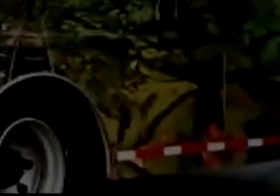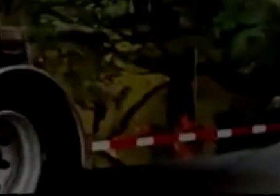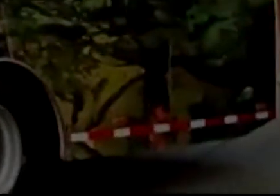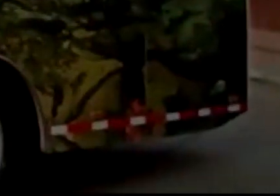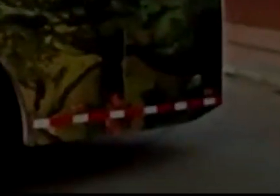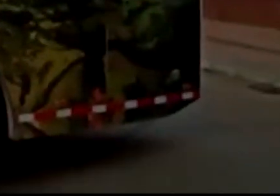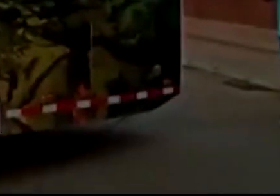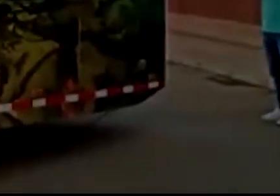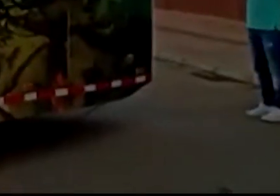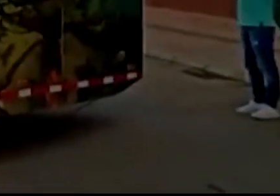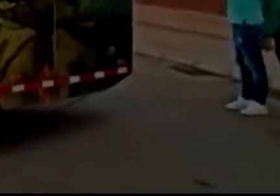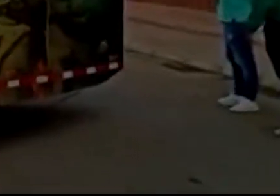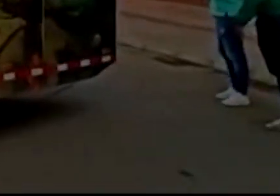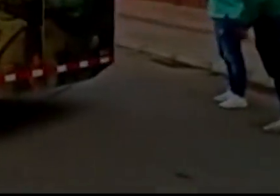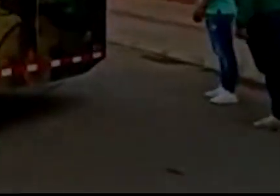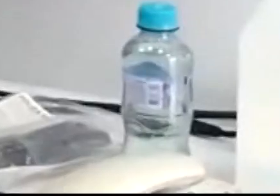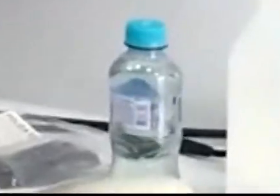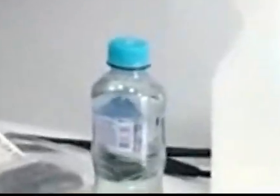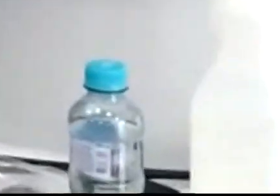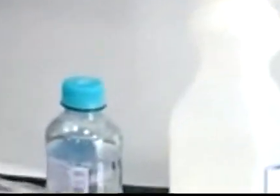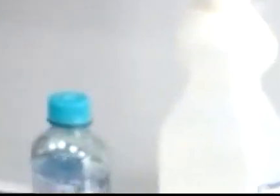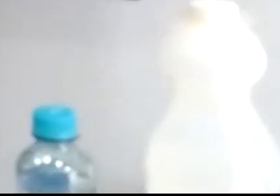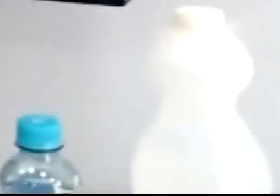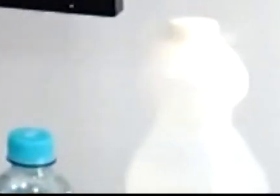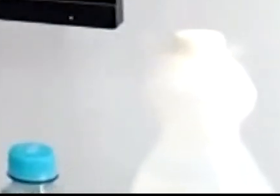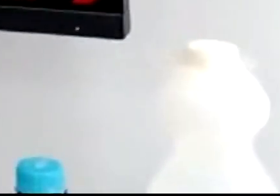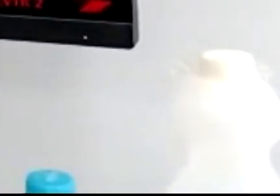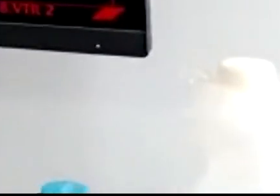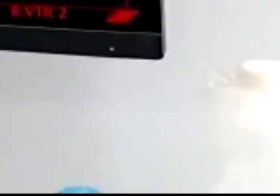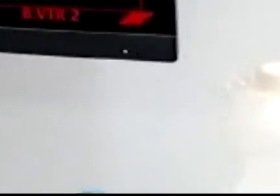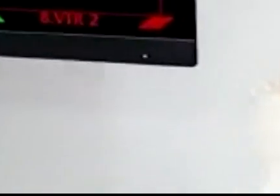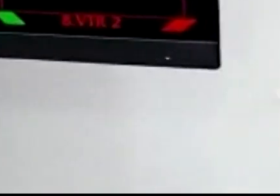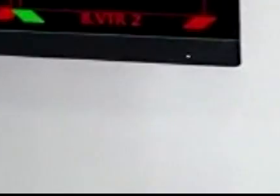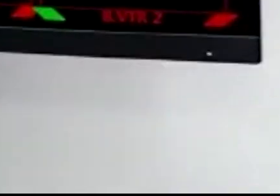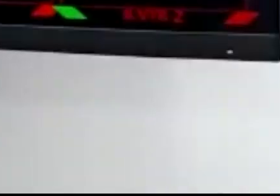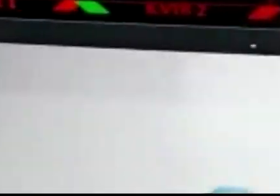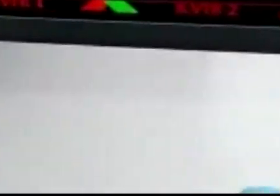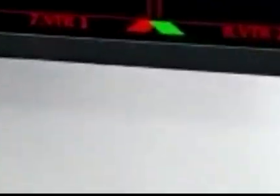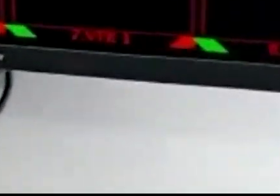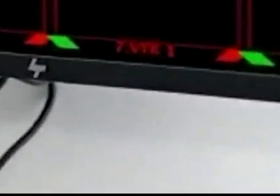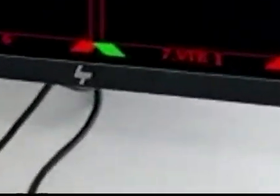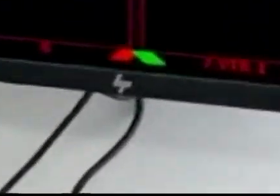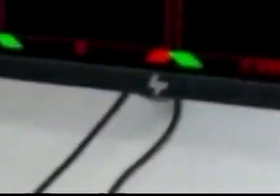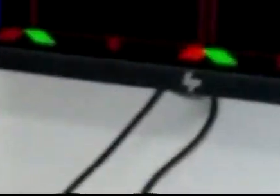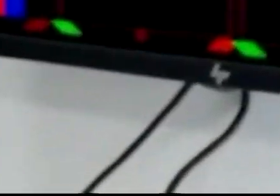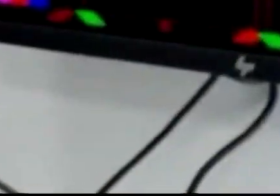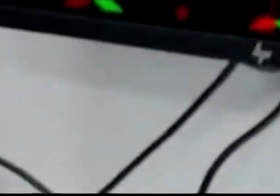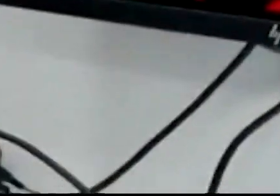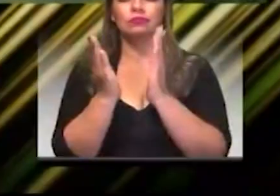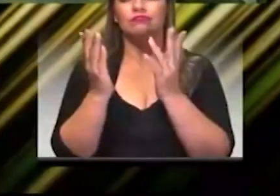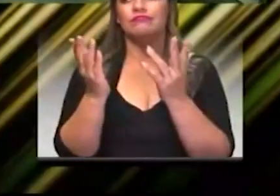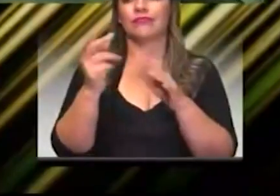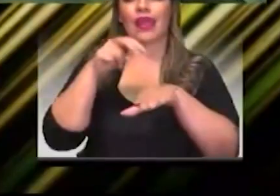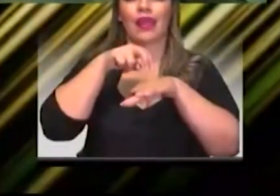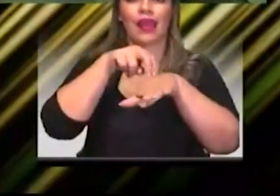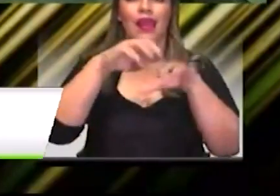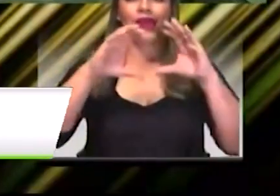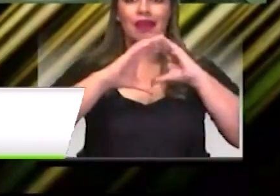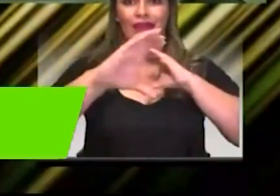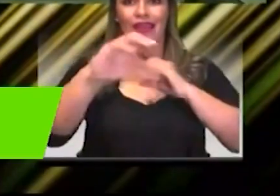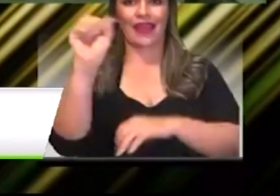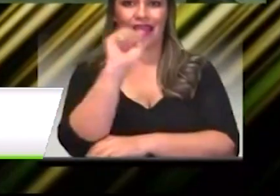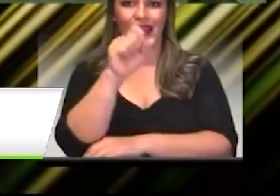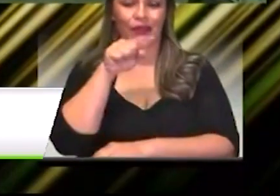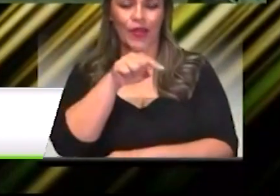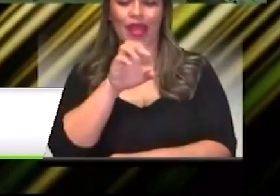recorre las regiones con todo lo necesario para enseñarle a los jóvenes todos los secretos de la creación audiovisual. Qué bonito que